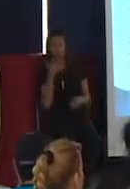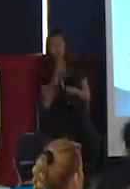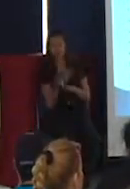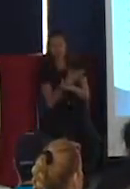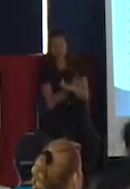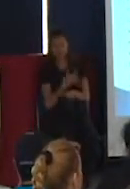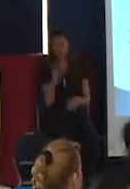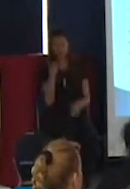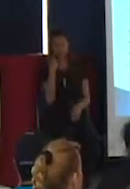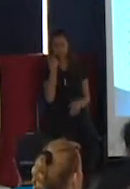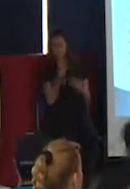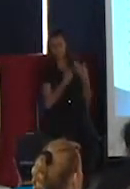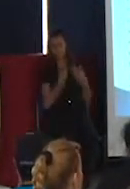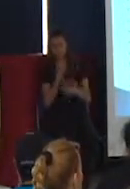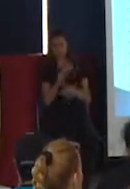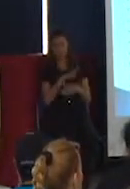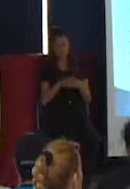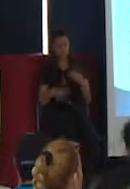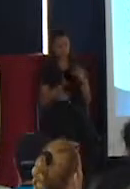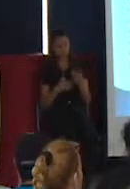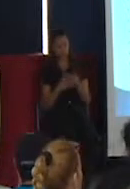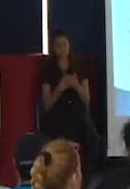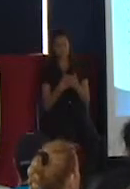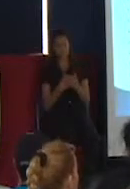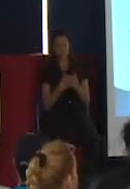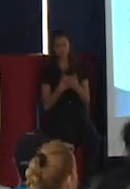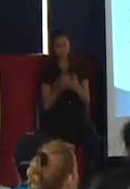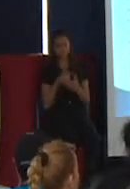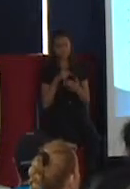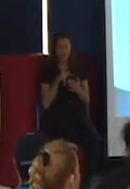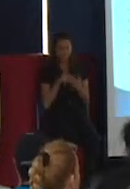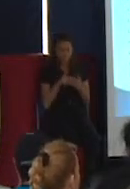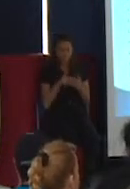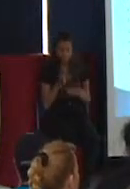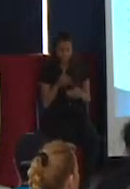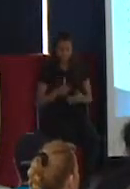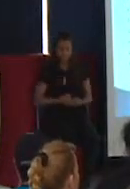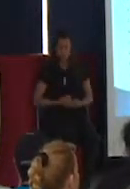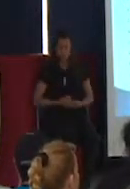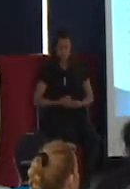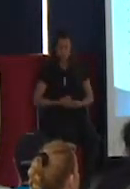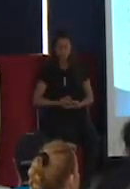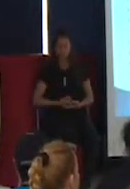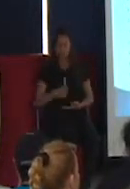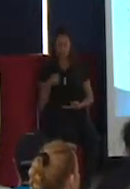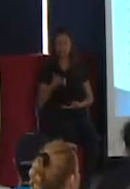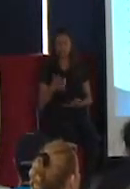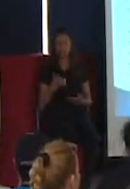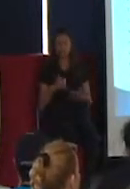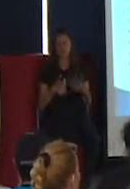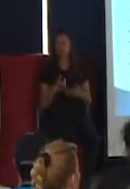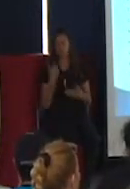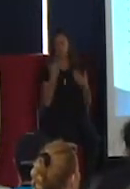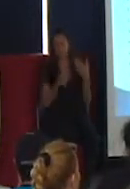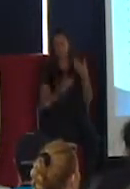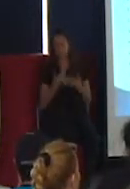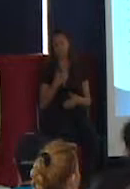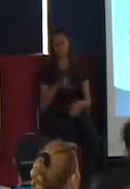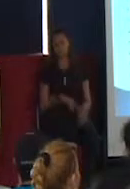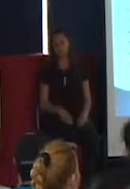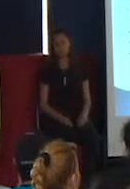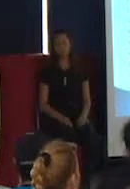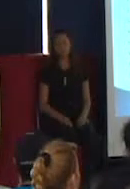desde ese momento de gestación. ¿Sí? A partir de allí es donde estamos mirando qué es lo que nos